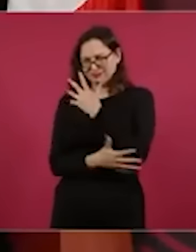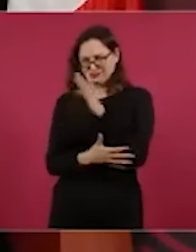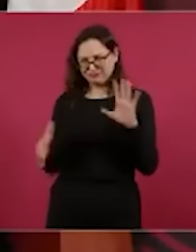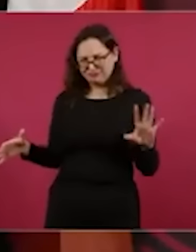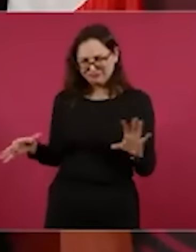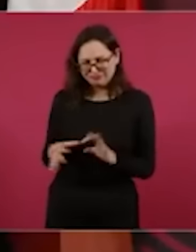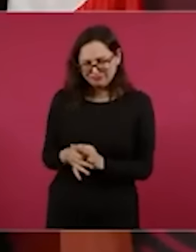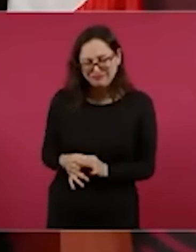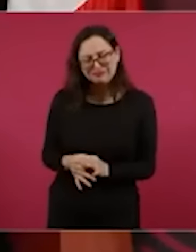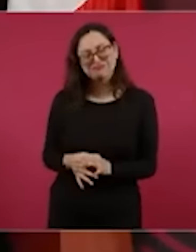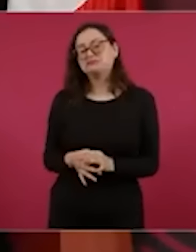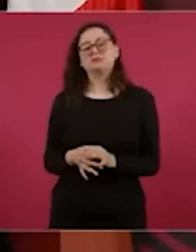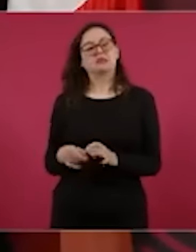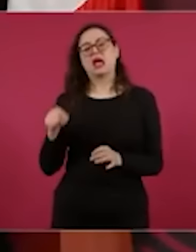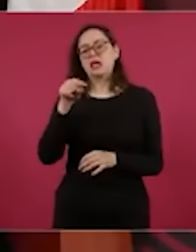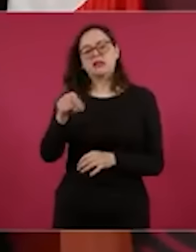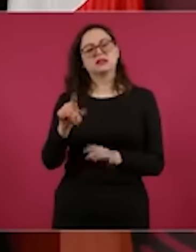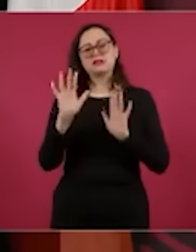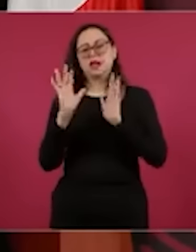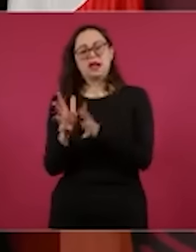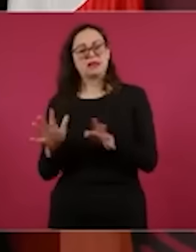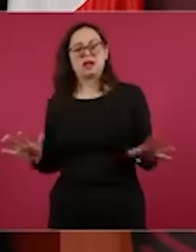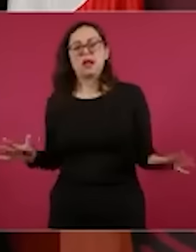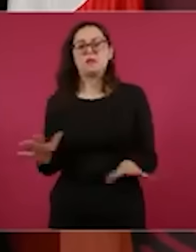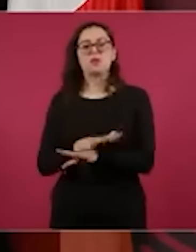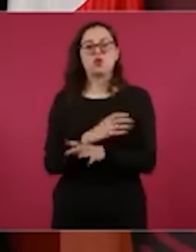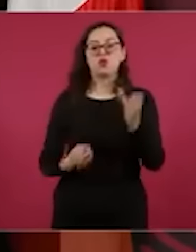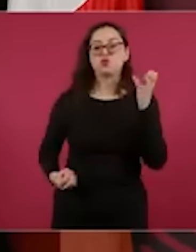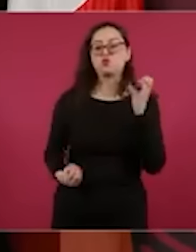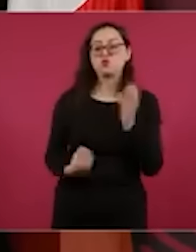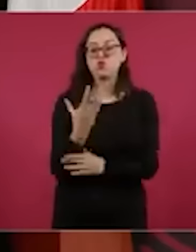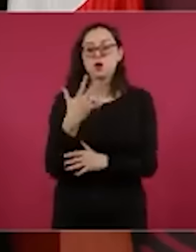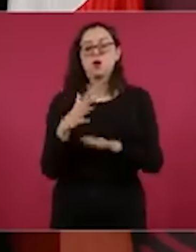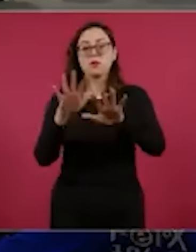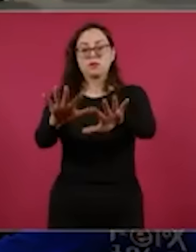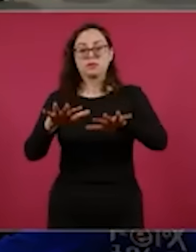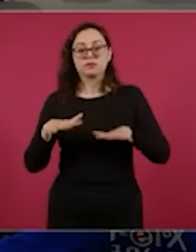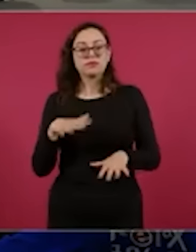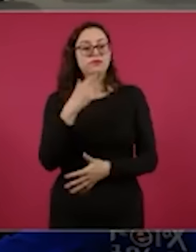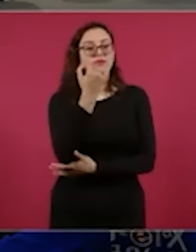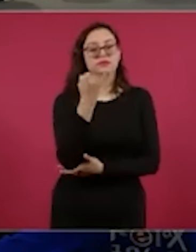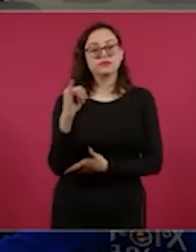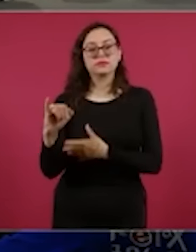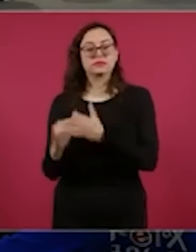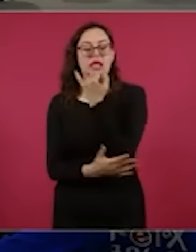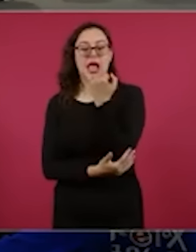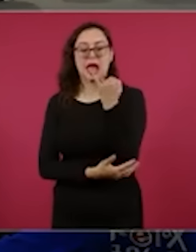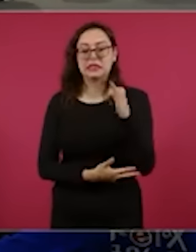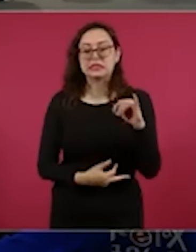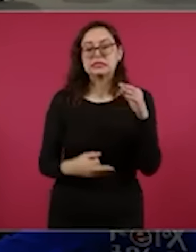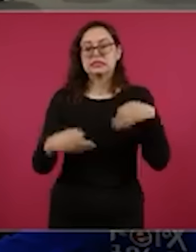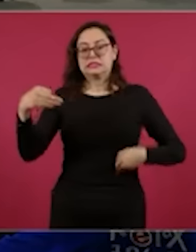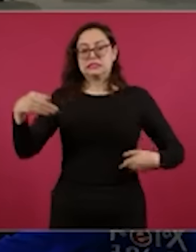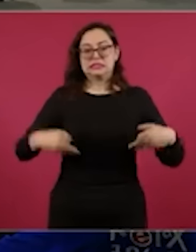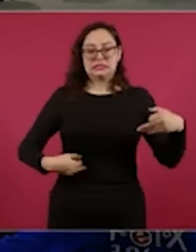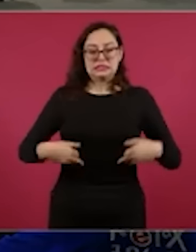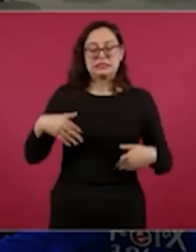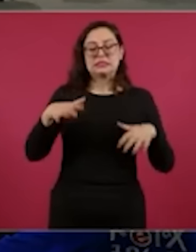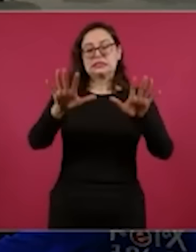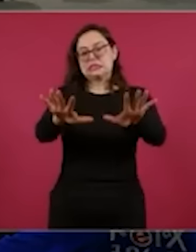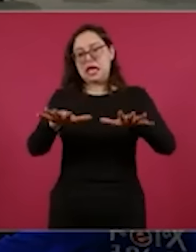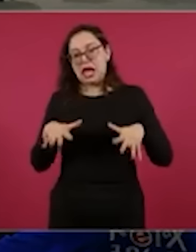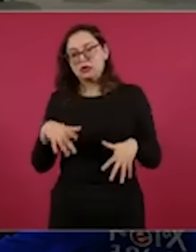el pabellón escénico. Es un espacio que tiene jardines de polinizadores y un teatro y un espacio para las